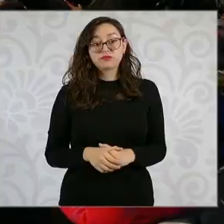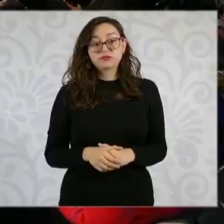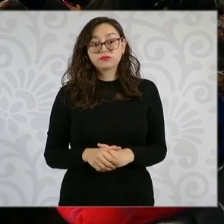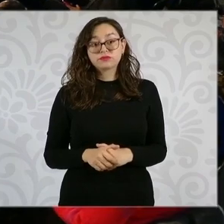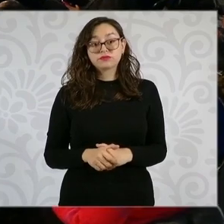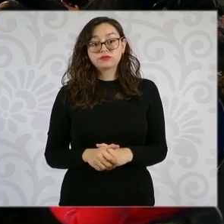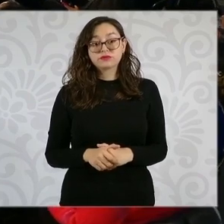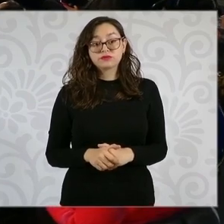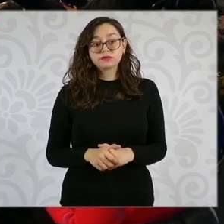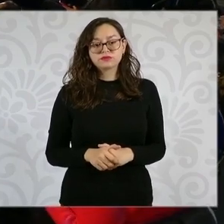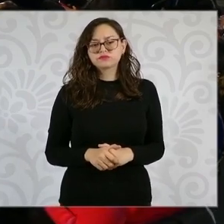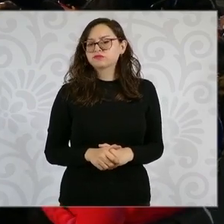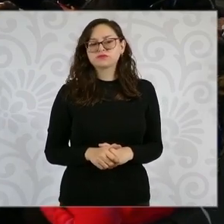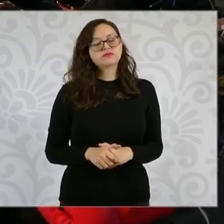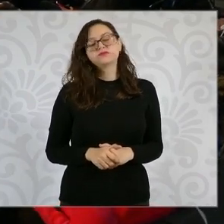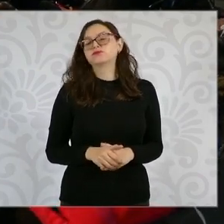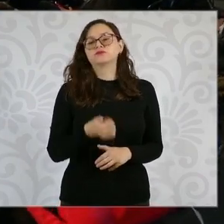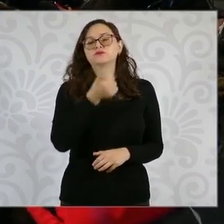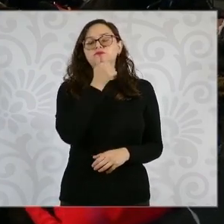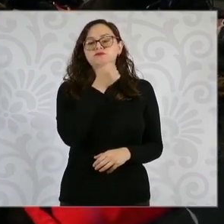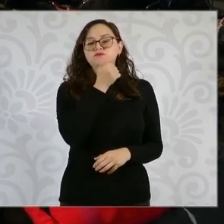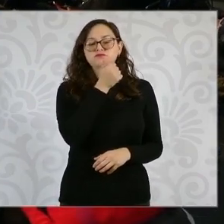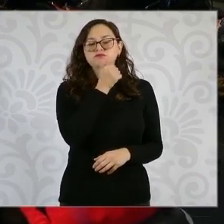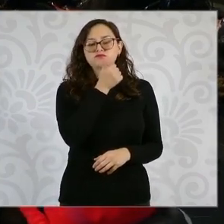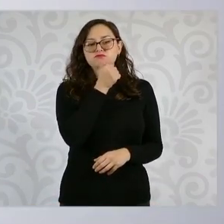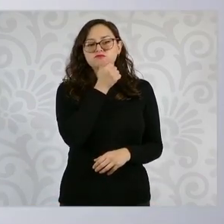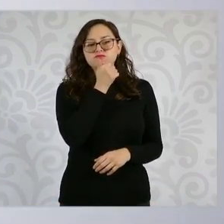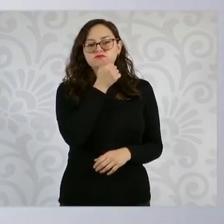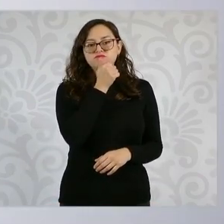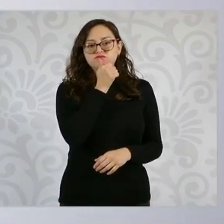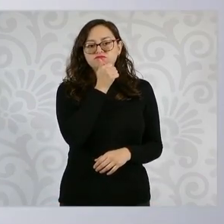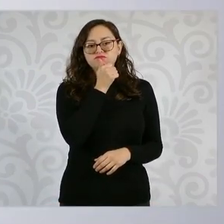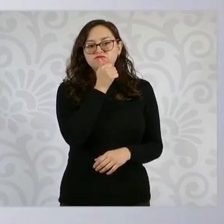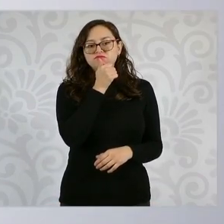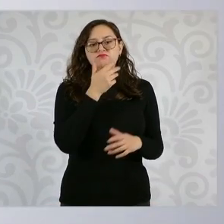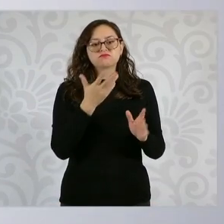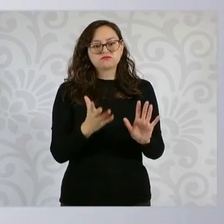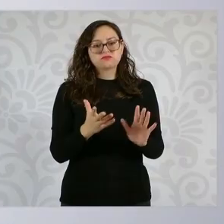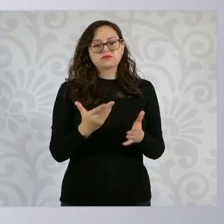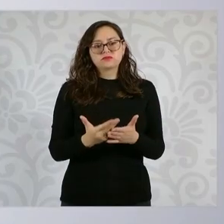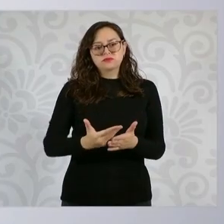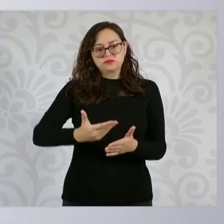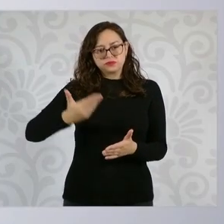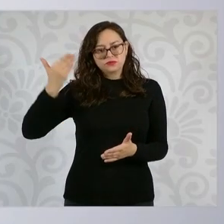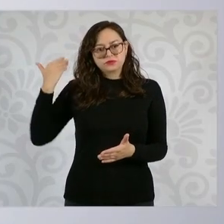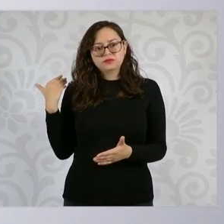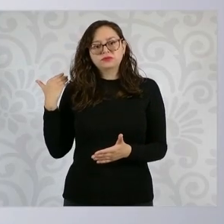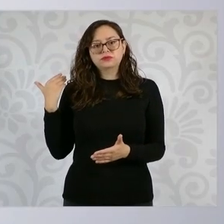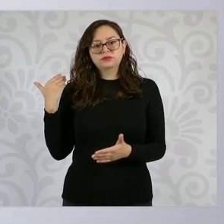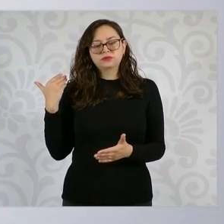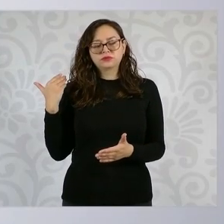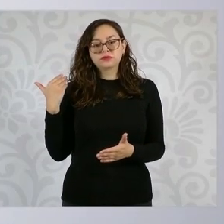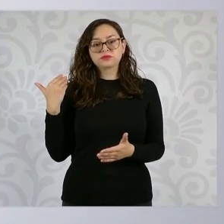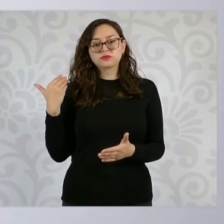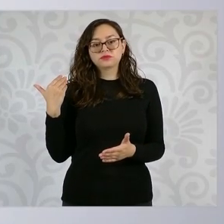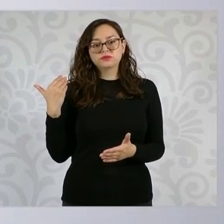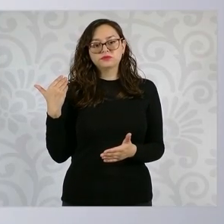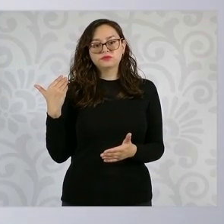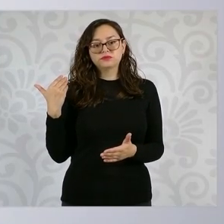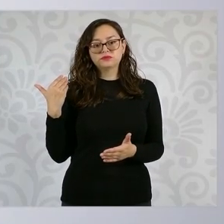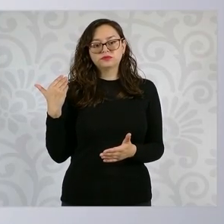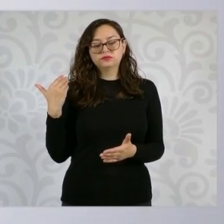país. Todavía no se informa formalmente. Se había platicado en su momento con la